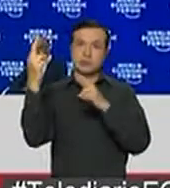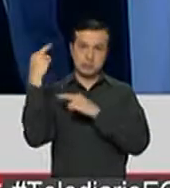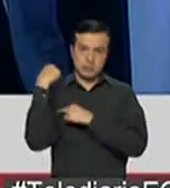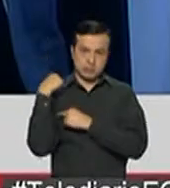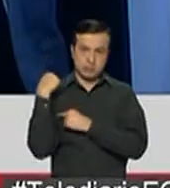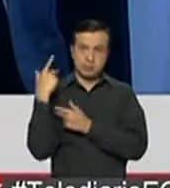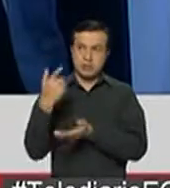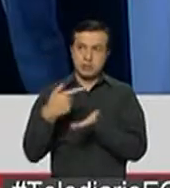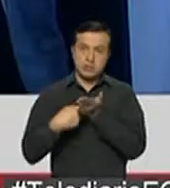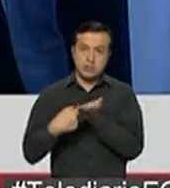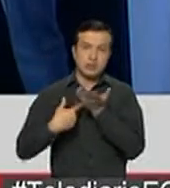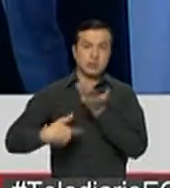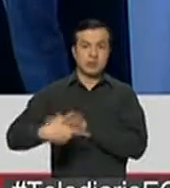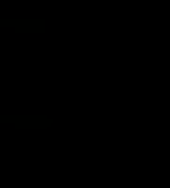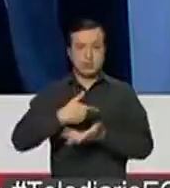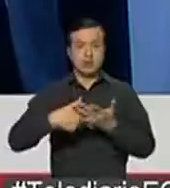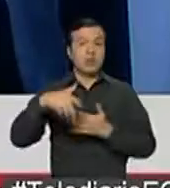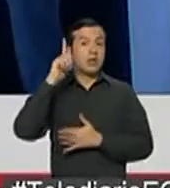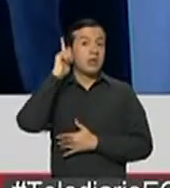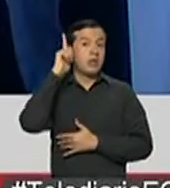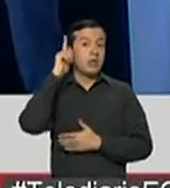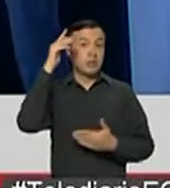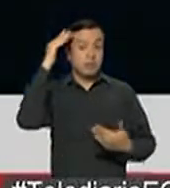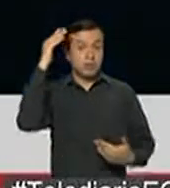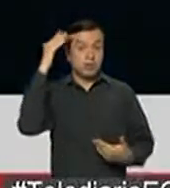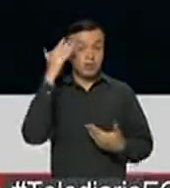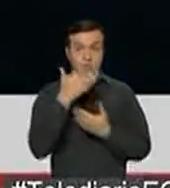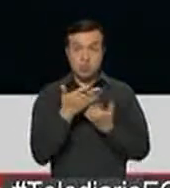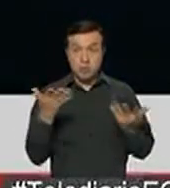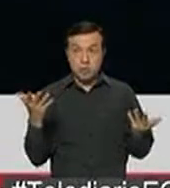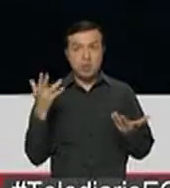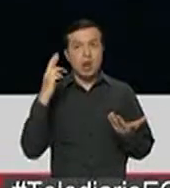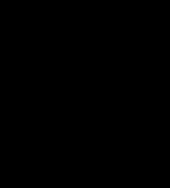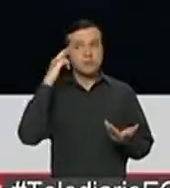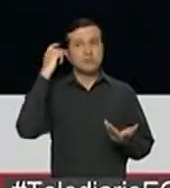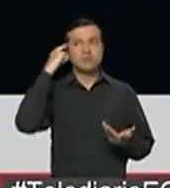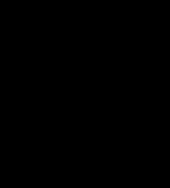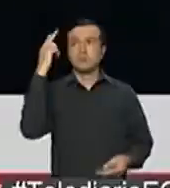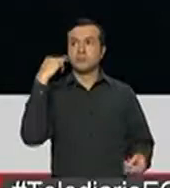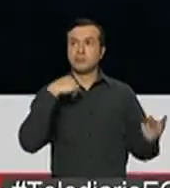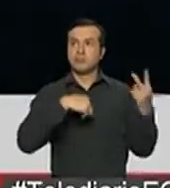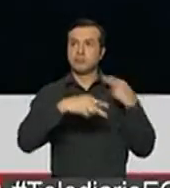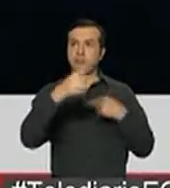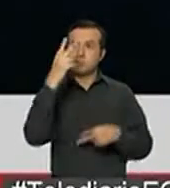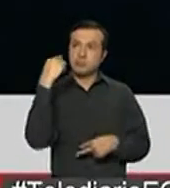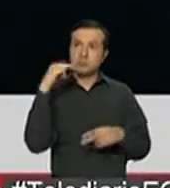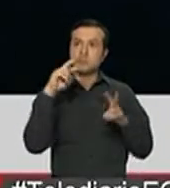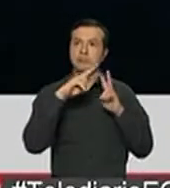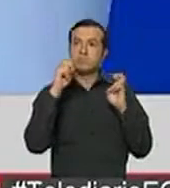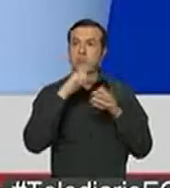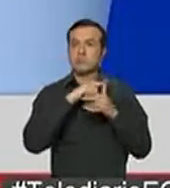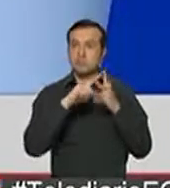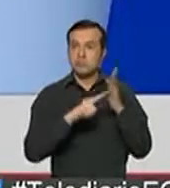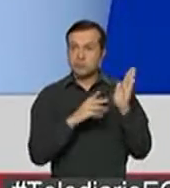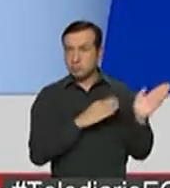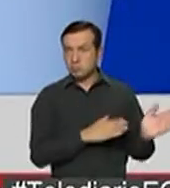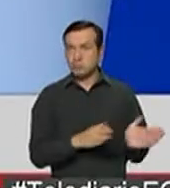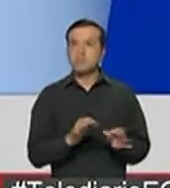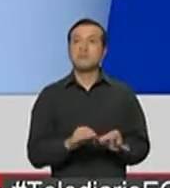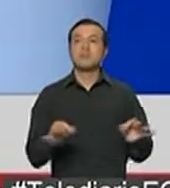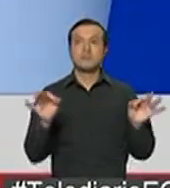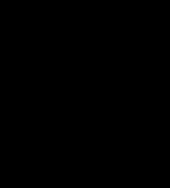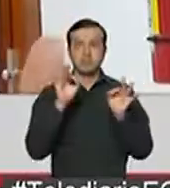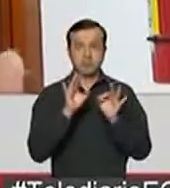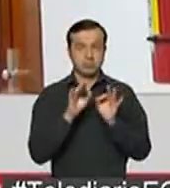este espacio permite sobre todo a los líderes políticos una autorreflexión para sus realidades sobre otros temas que también están